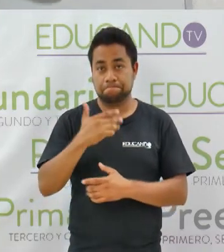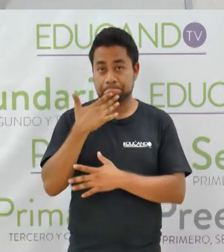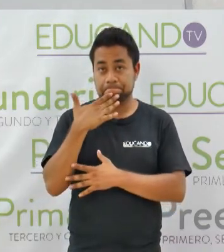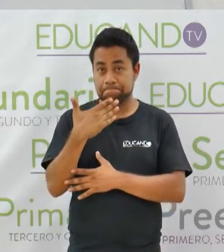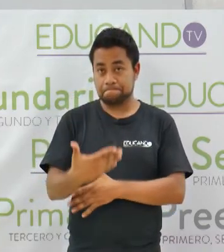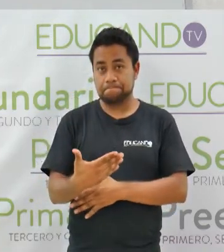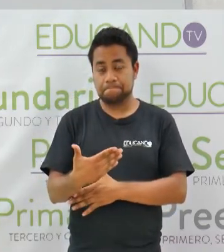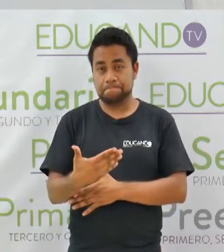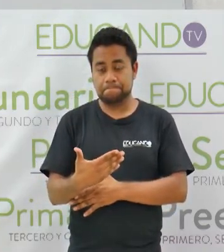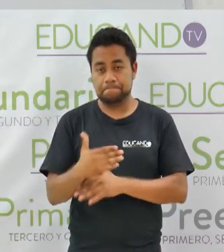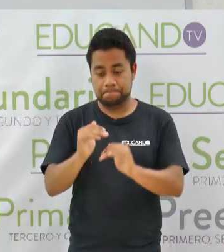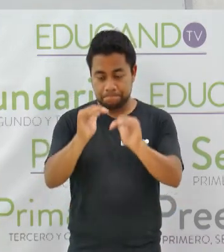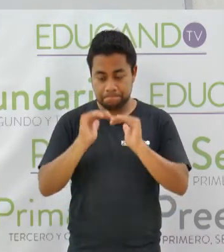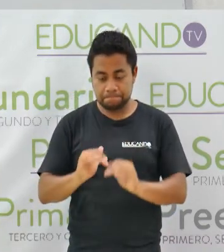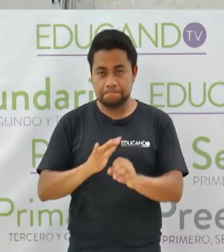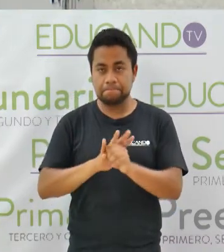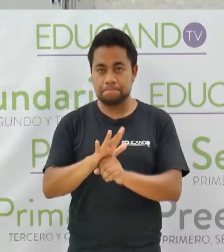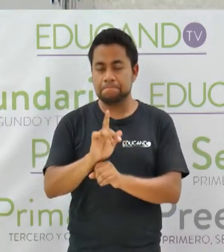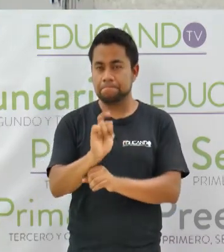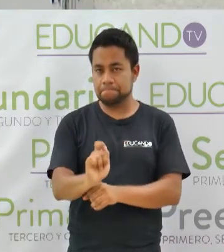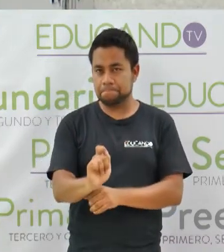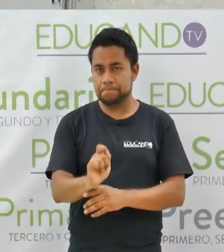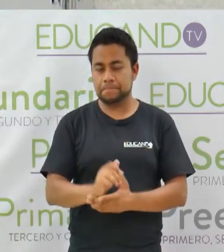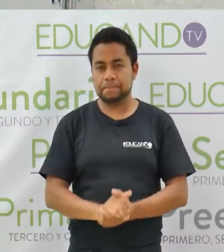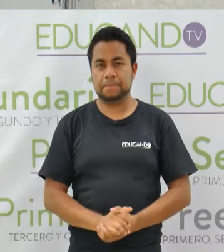¿Bien? ¿Y la de abajo?